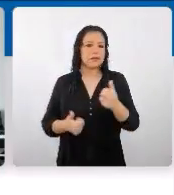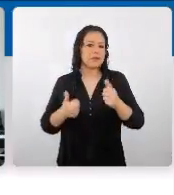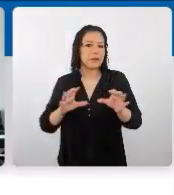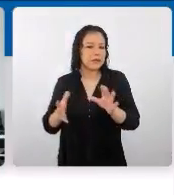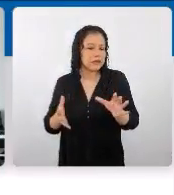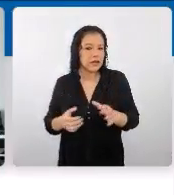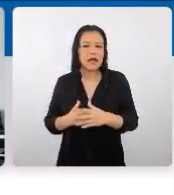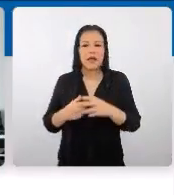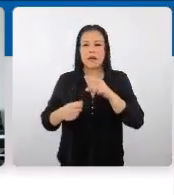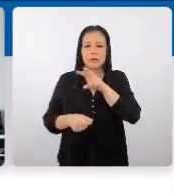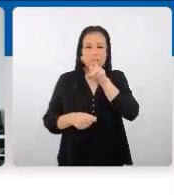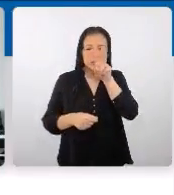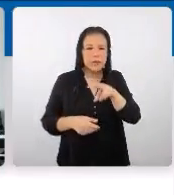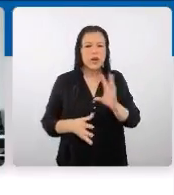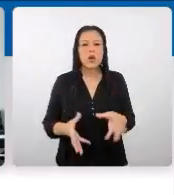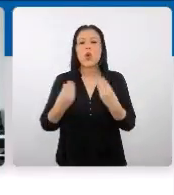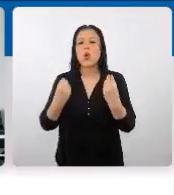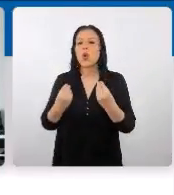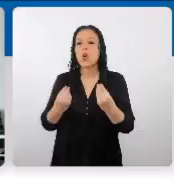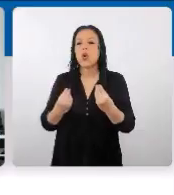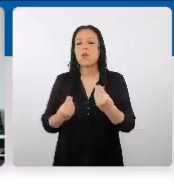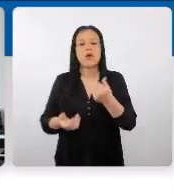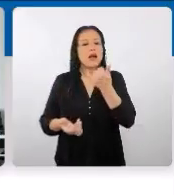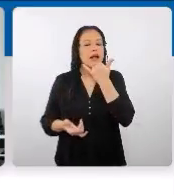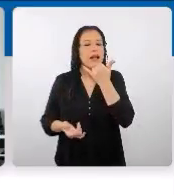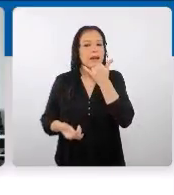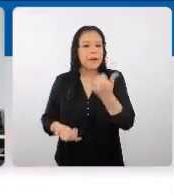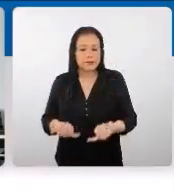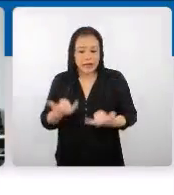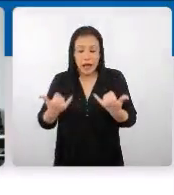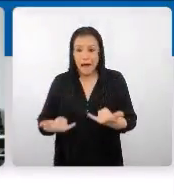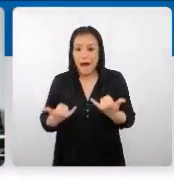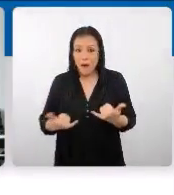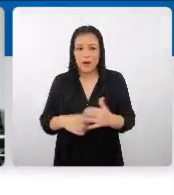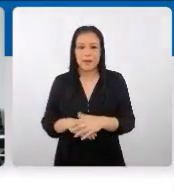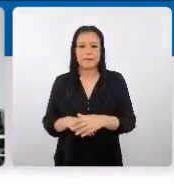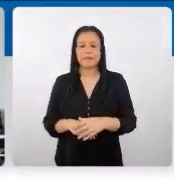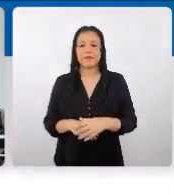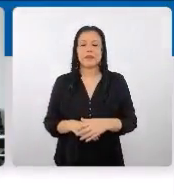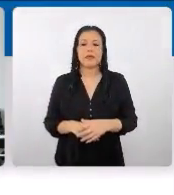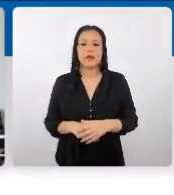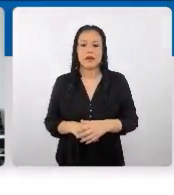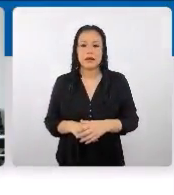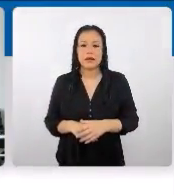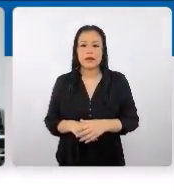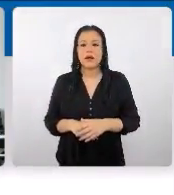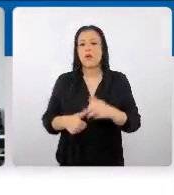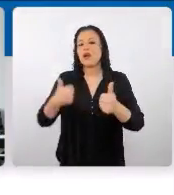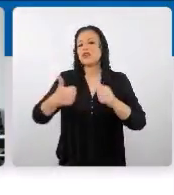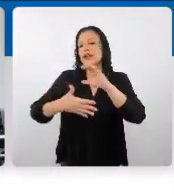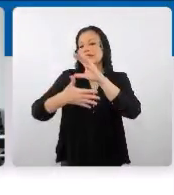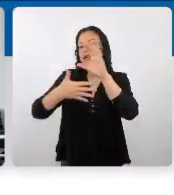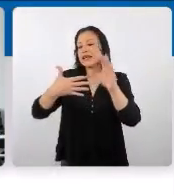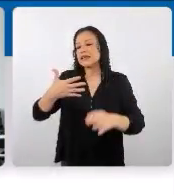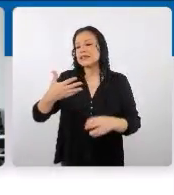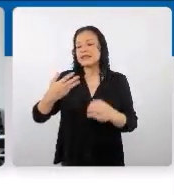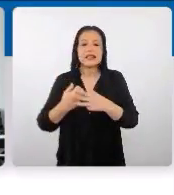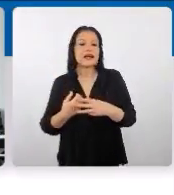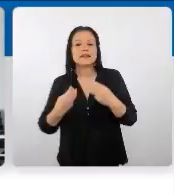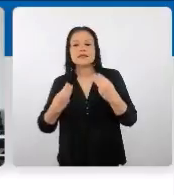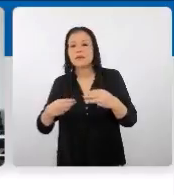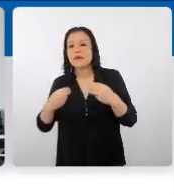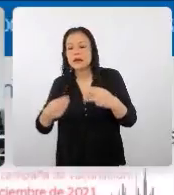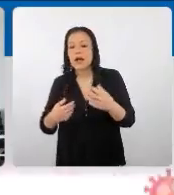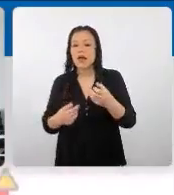vamos a dar una mirada a cómo está la situación ahorita, actual. Características del mercado